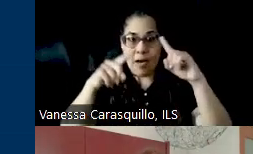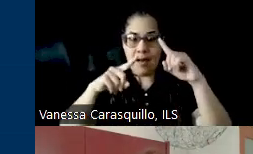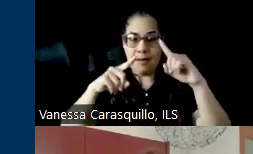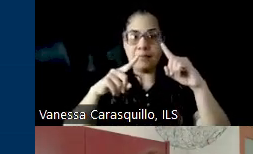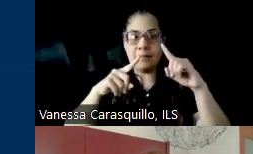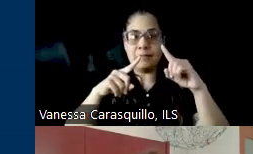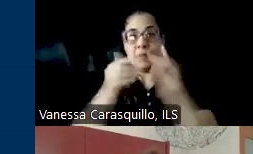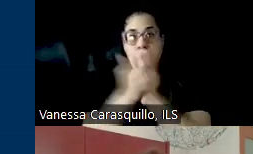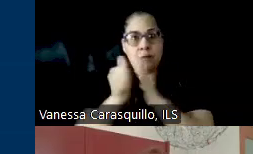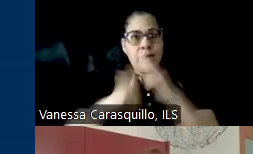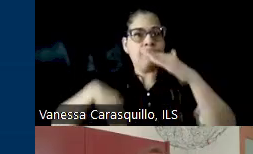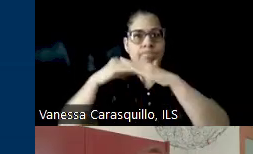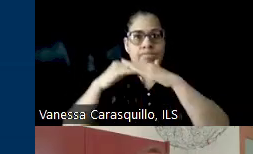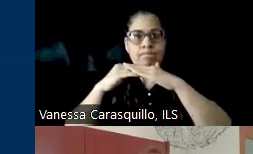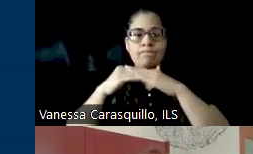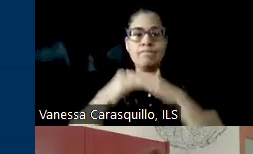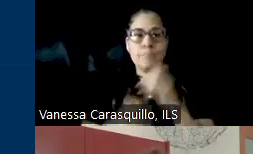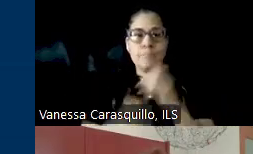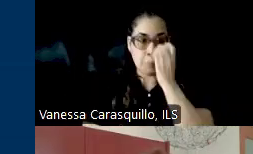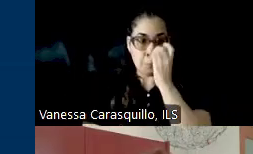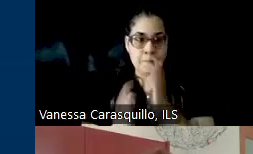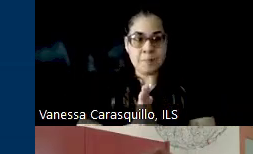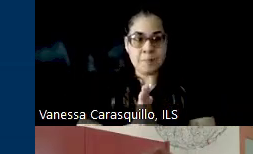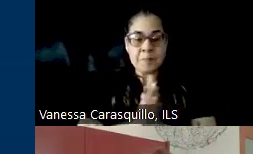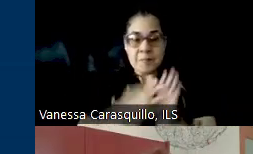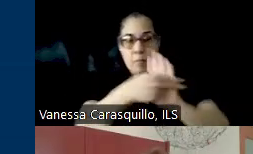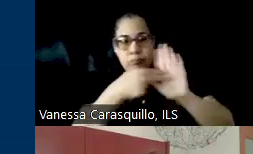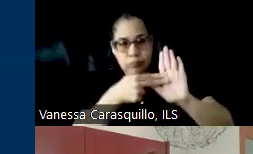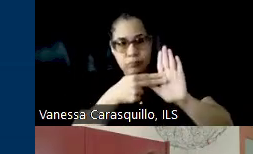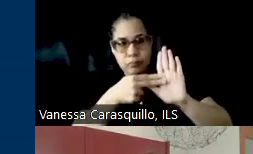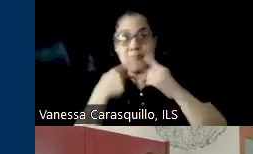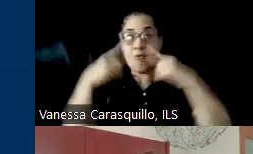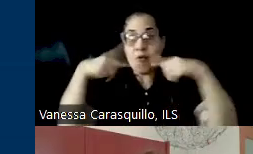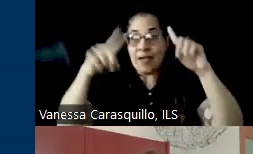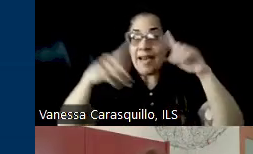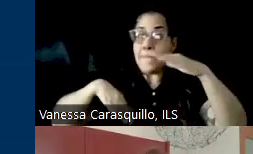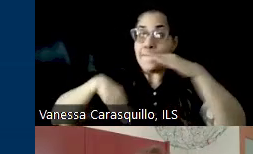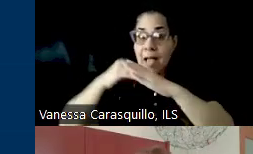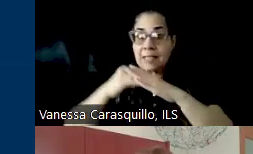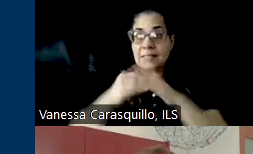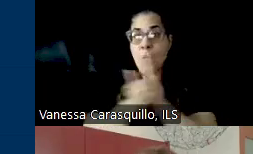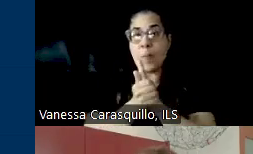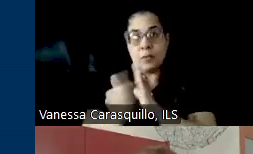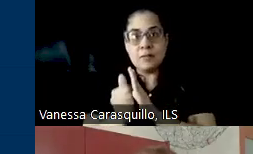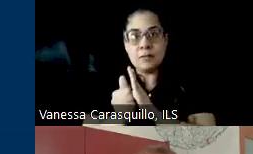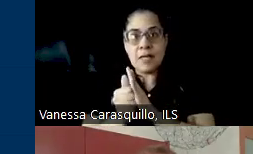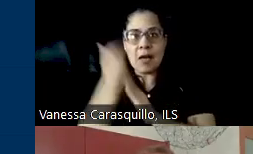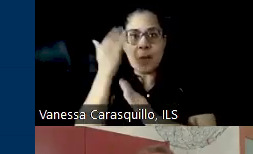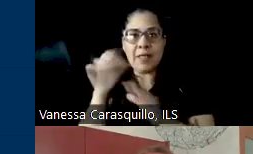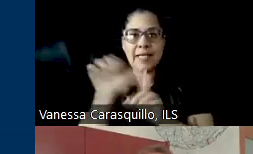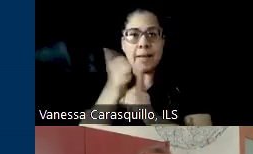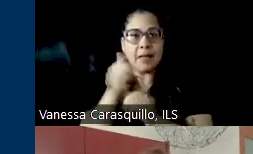he resaltado la frase alcanzar el máximo potencial, porque en definitiva en un ambiente escolar, ¿qué es lo que nosotros